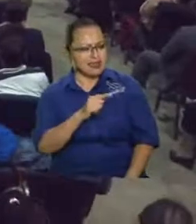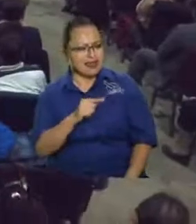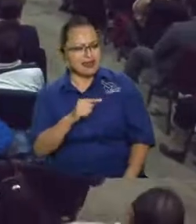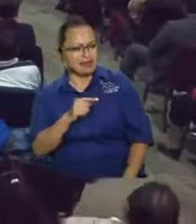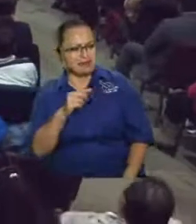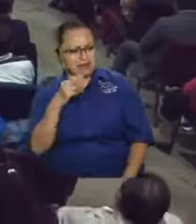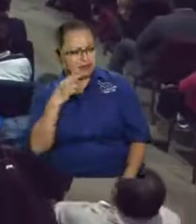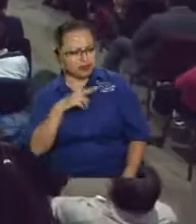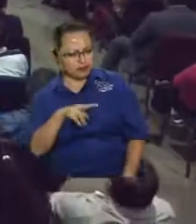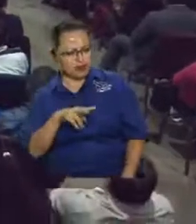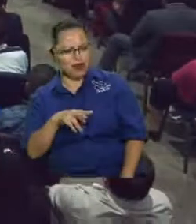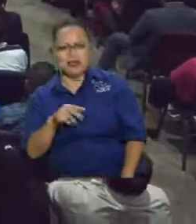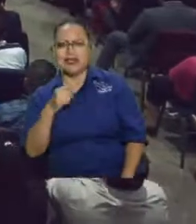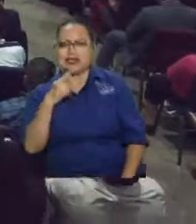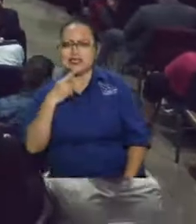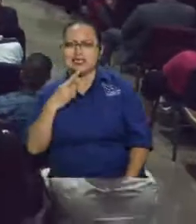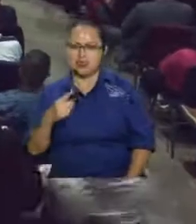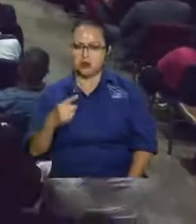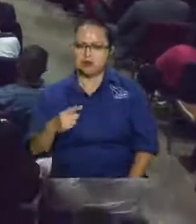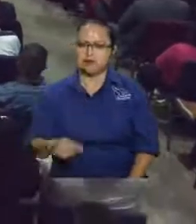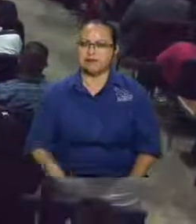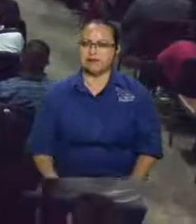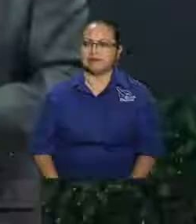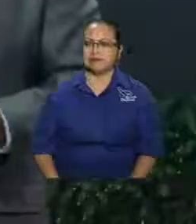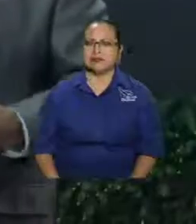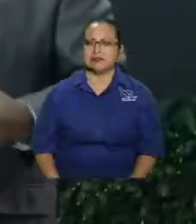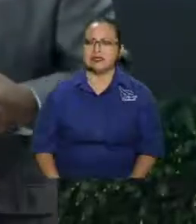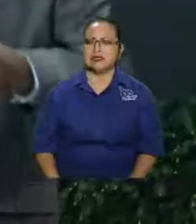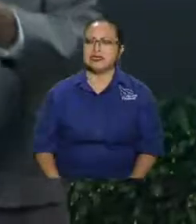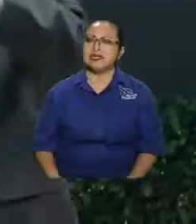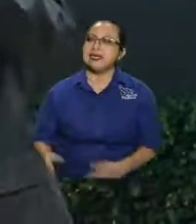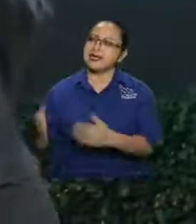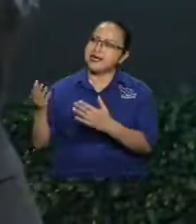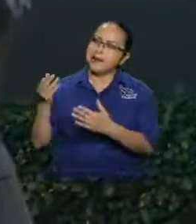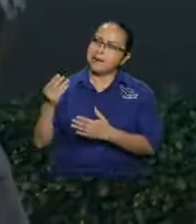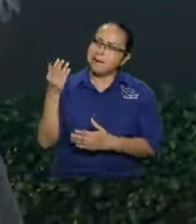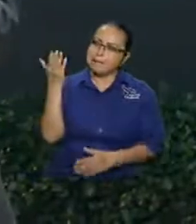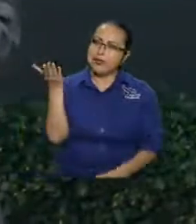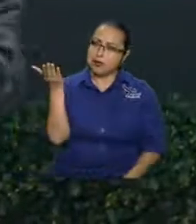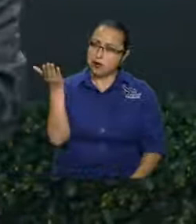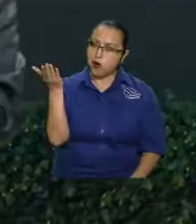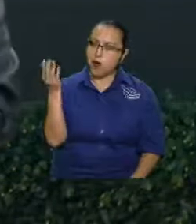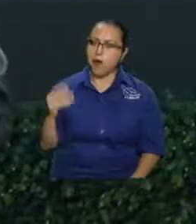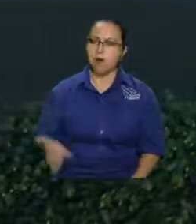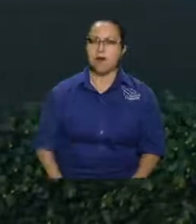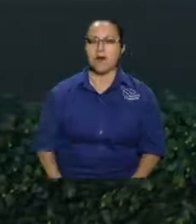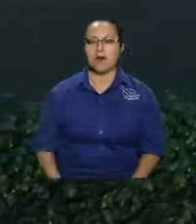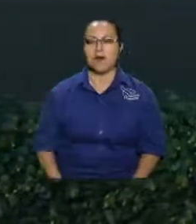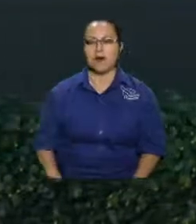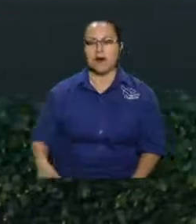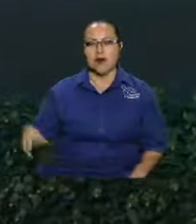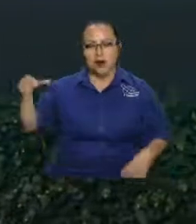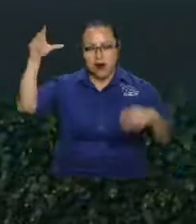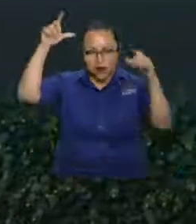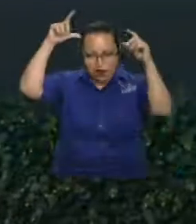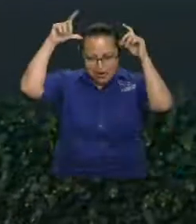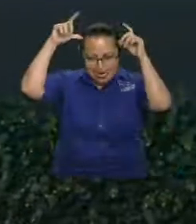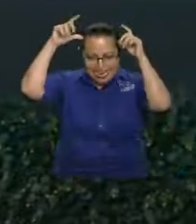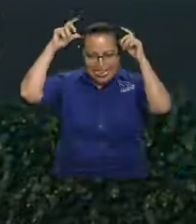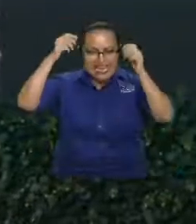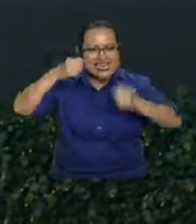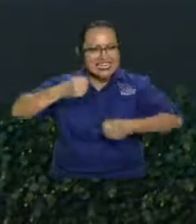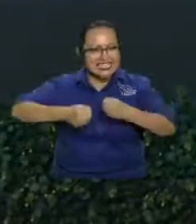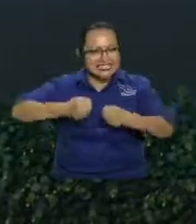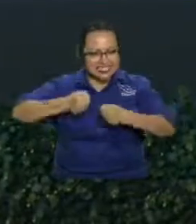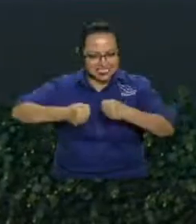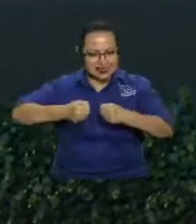cuando ella entró, se le quedó viendo a los patos. Y le dijo al encargado, mire, Deme, por favor, tiene esa lechita que está ahí. ¿Se recuerda